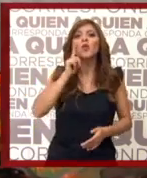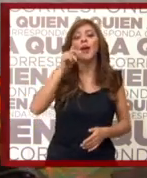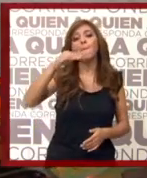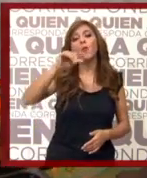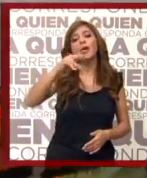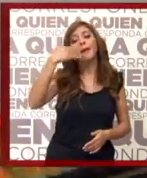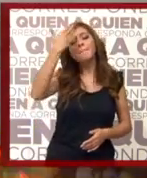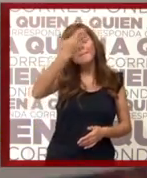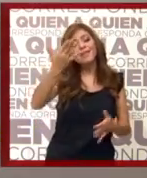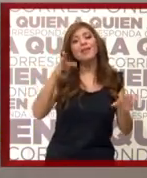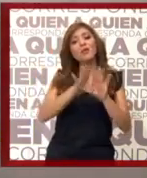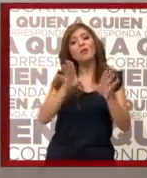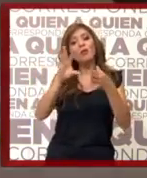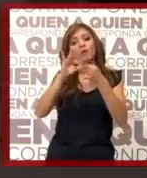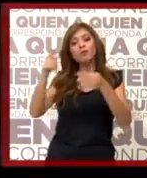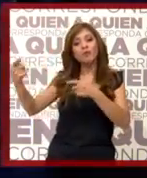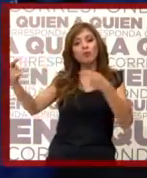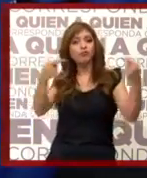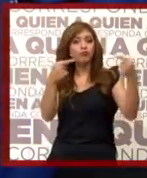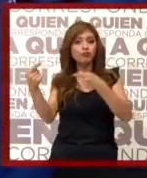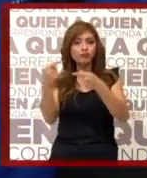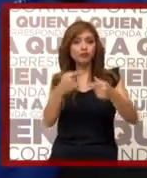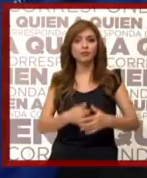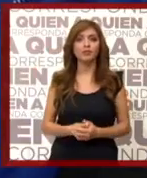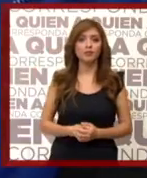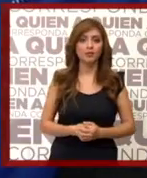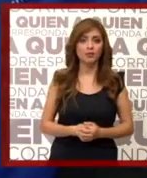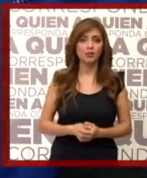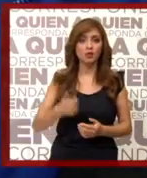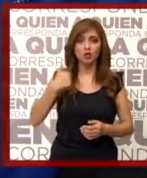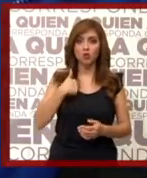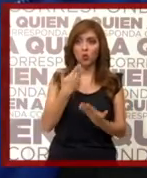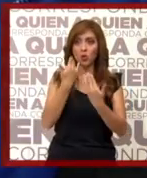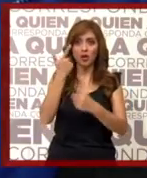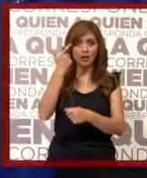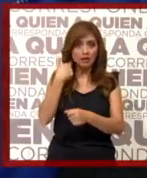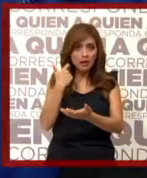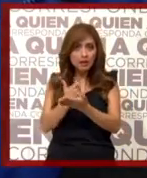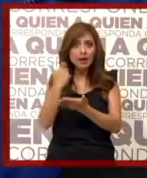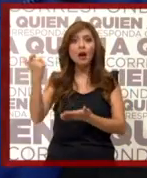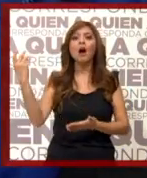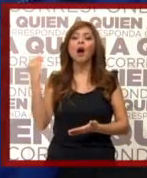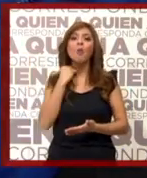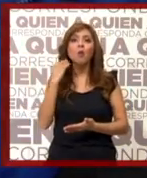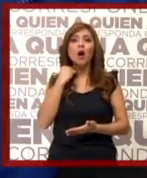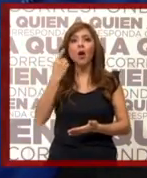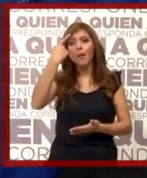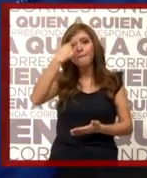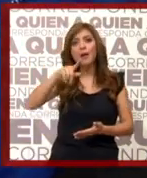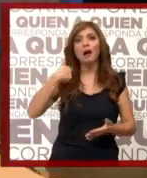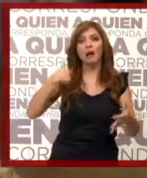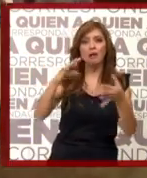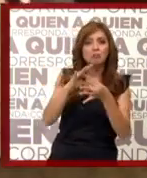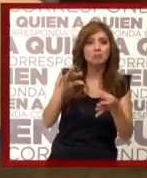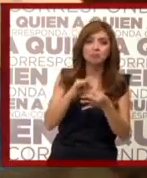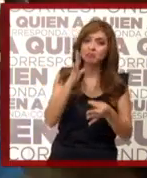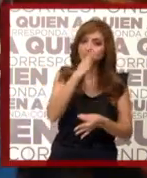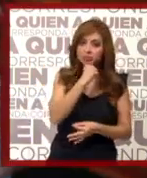para solucionar este conflicto. Yo no tengo dinero para pagar al licenciado, un licenciado que o sea, sin asesore.